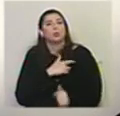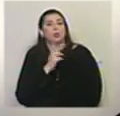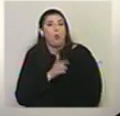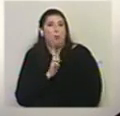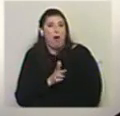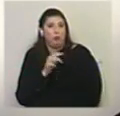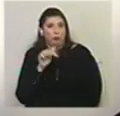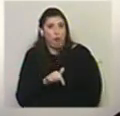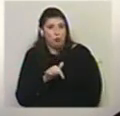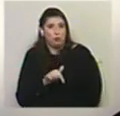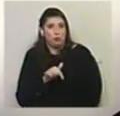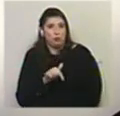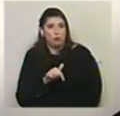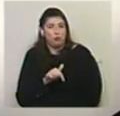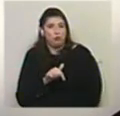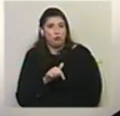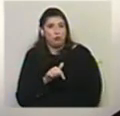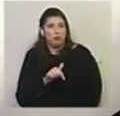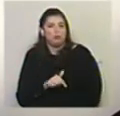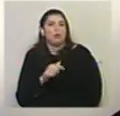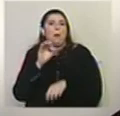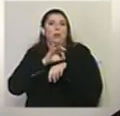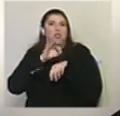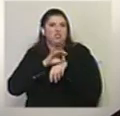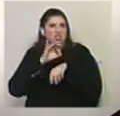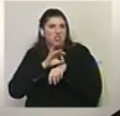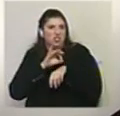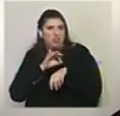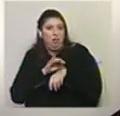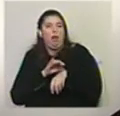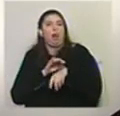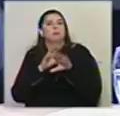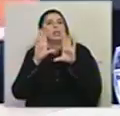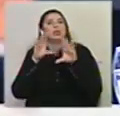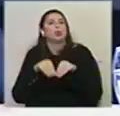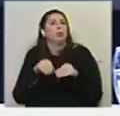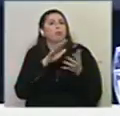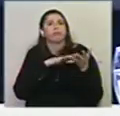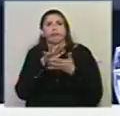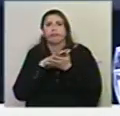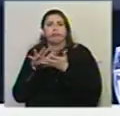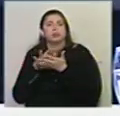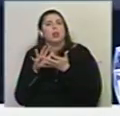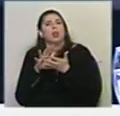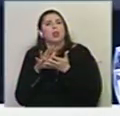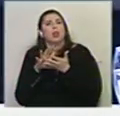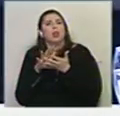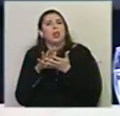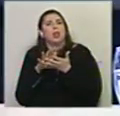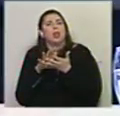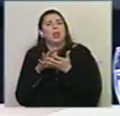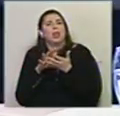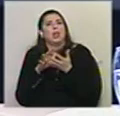hoy en medicina, en todos los ámbitos, en todos los actores involucrados acá,